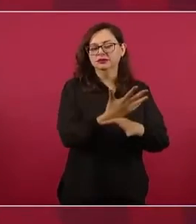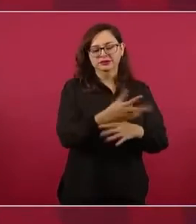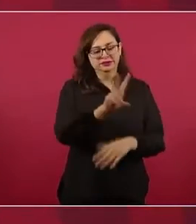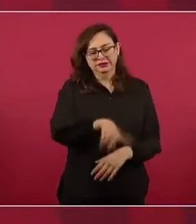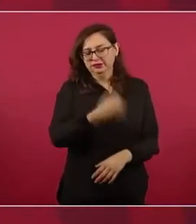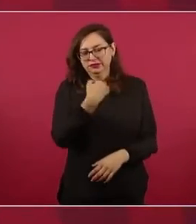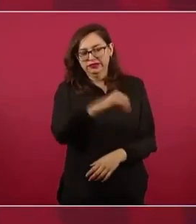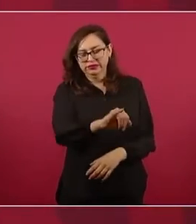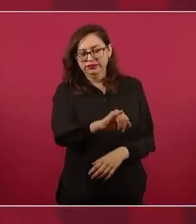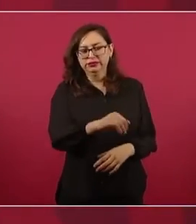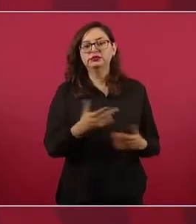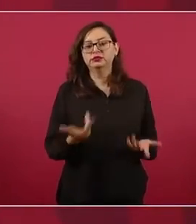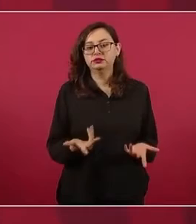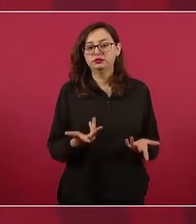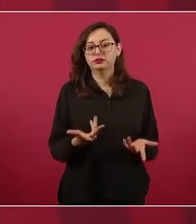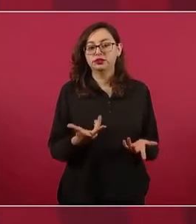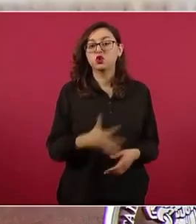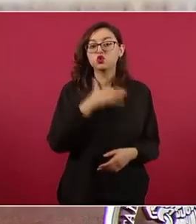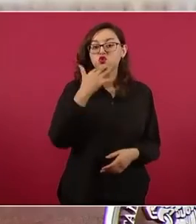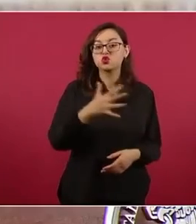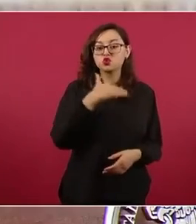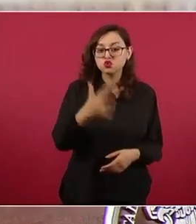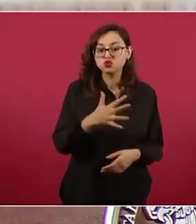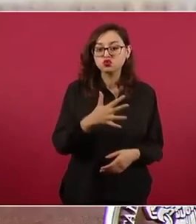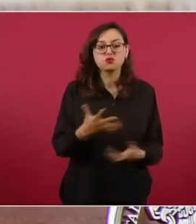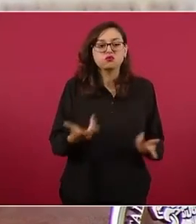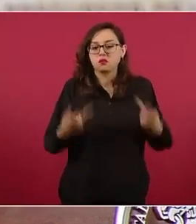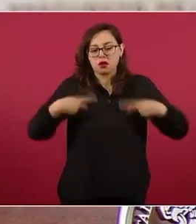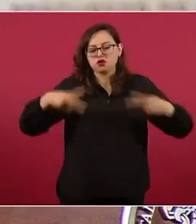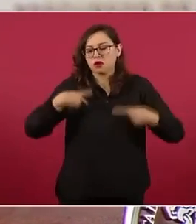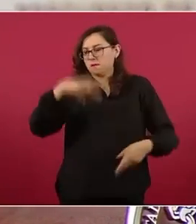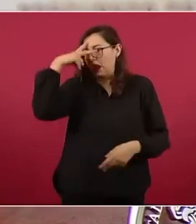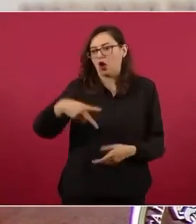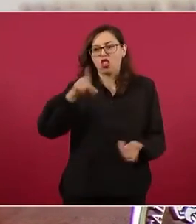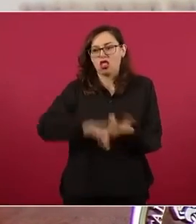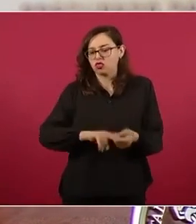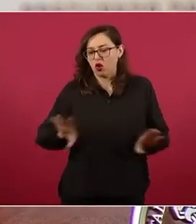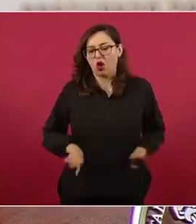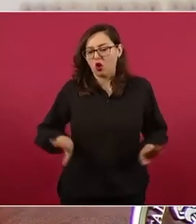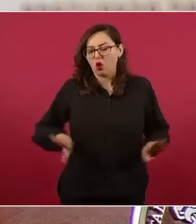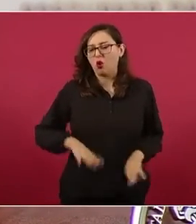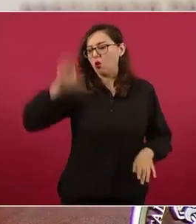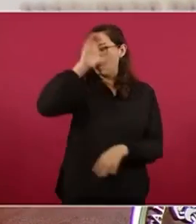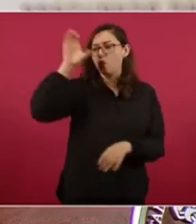de que la corrupción es parte de la cultura del pueblo de México.